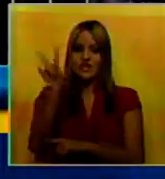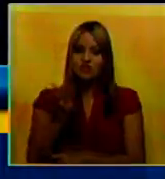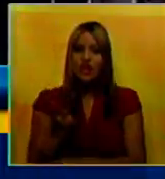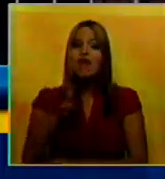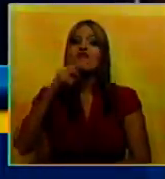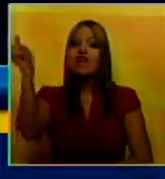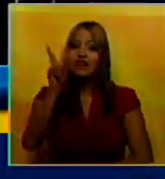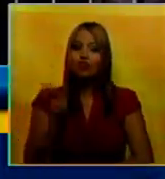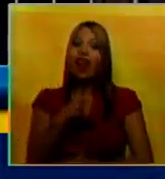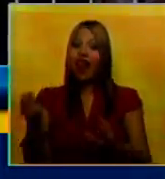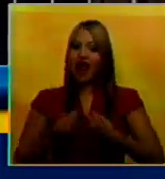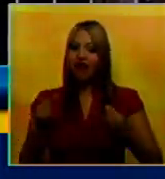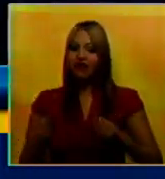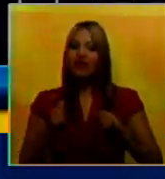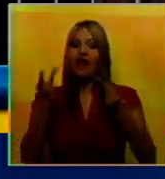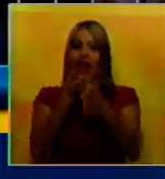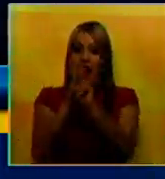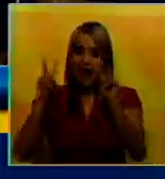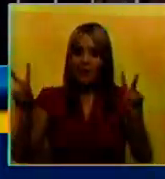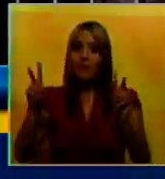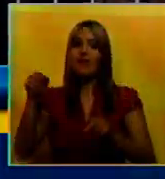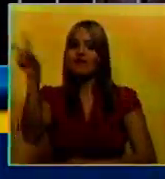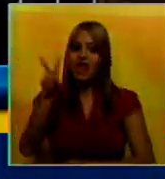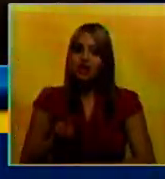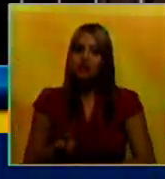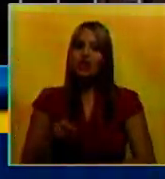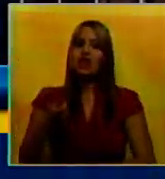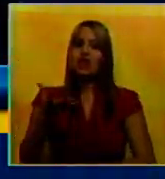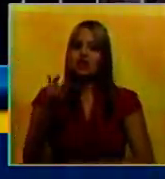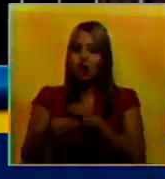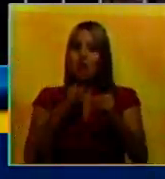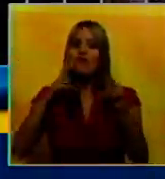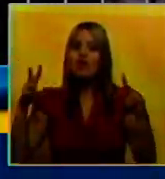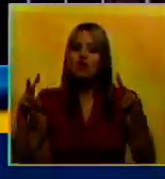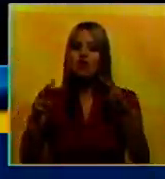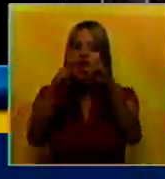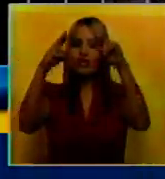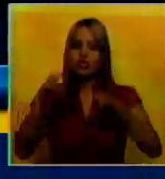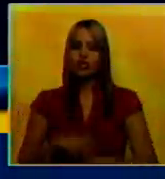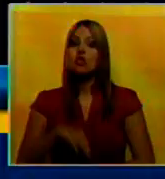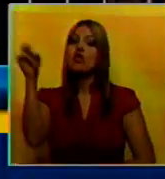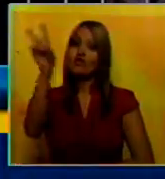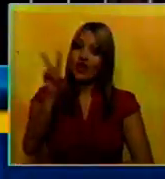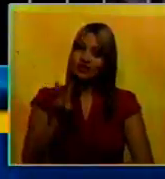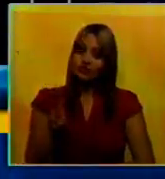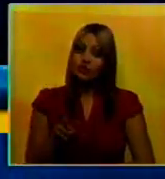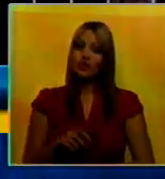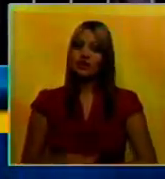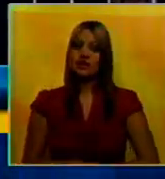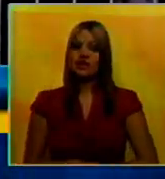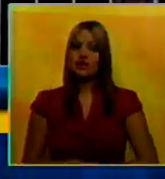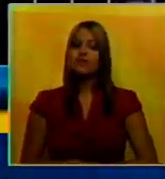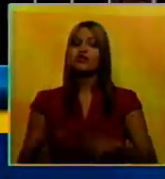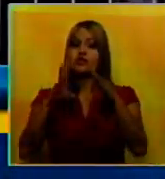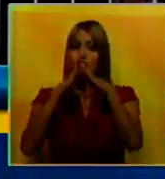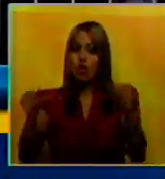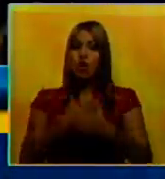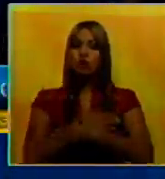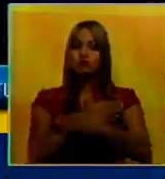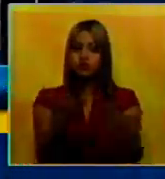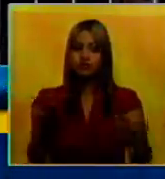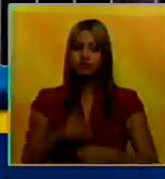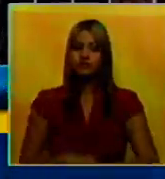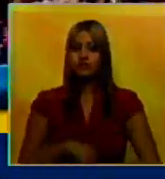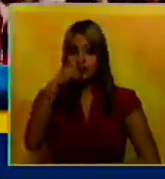Venezuela de la vida, de la paz, la Venezuela del encuentro, la Venezuela para todos